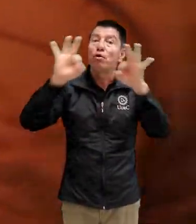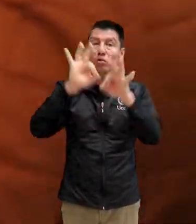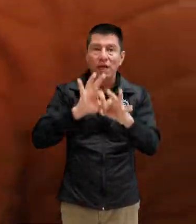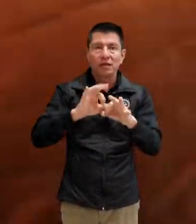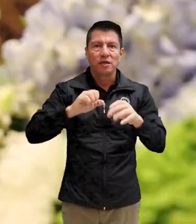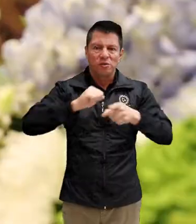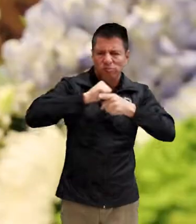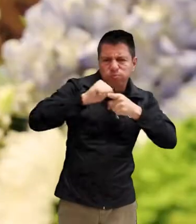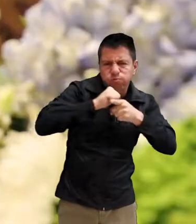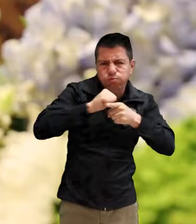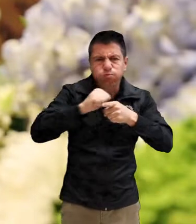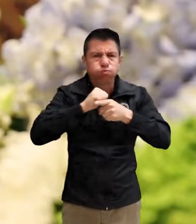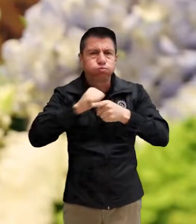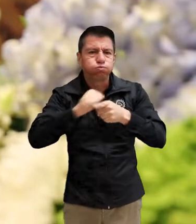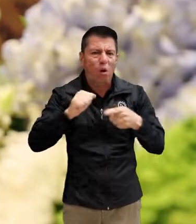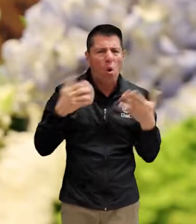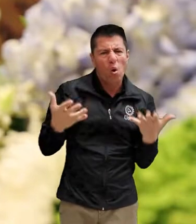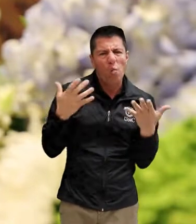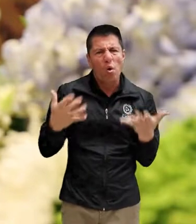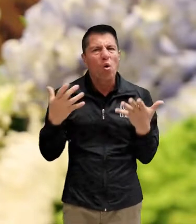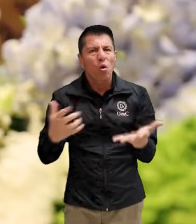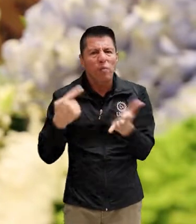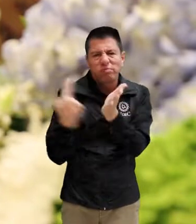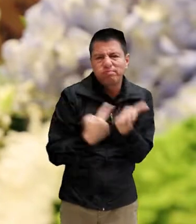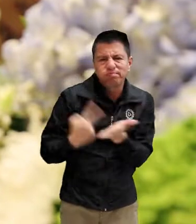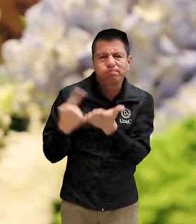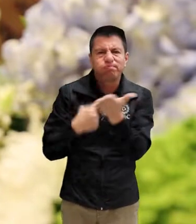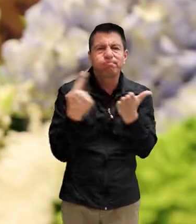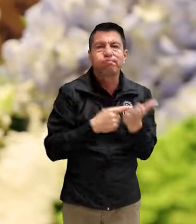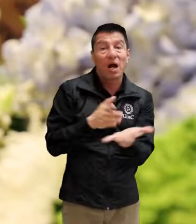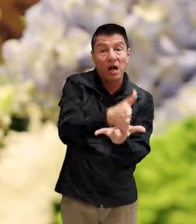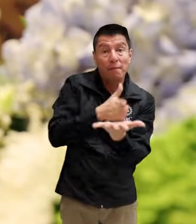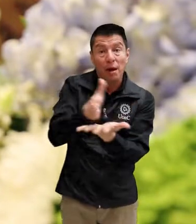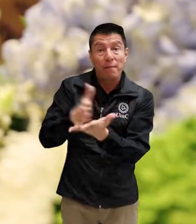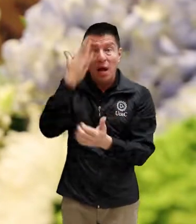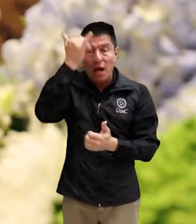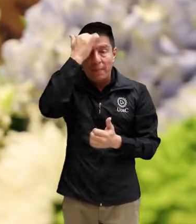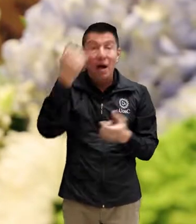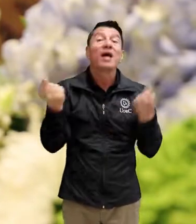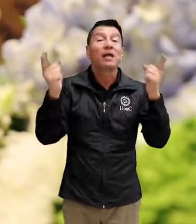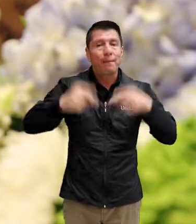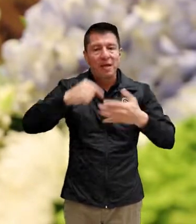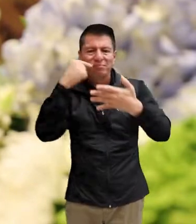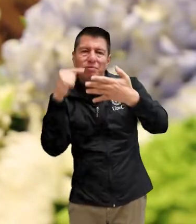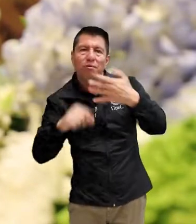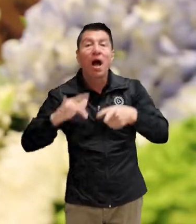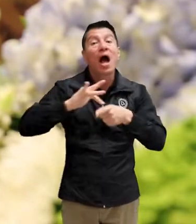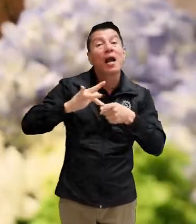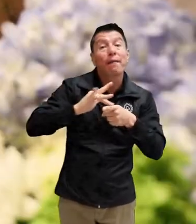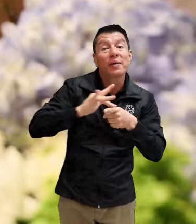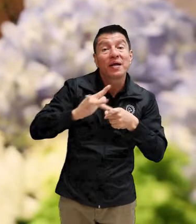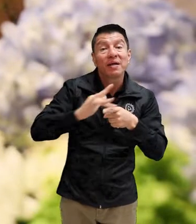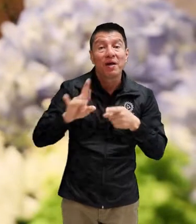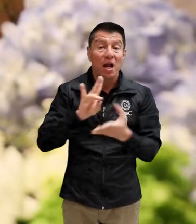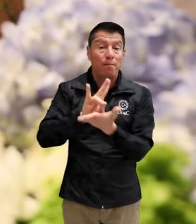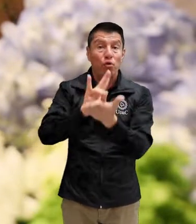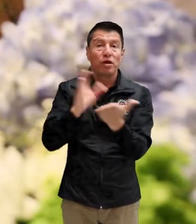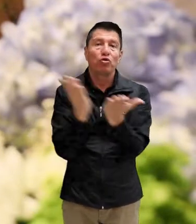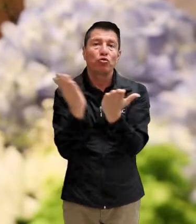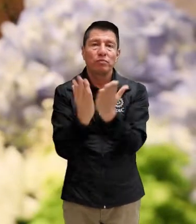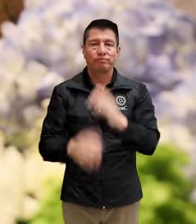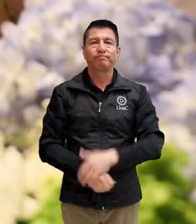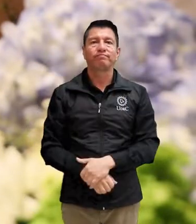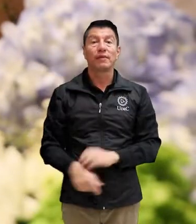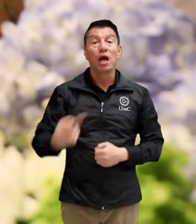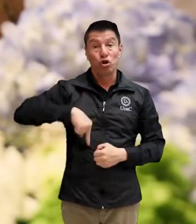este ejercicio de ponderación, pero también reflexionar algunos elementos sobre la aplicabilidad de nuestro modelo educativo. Somos el grupo asesor